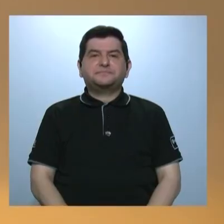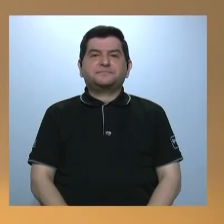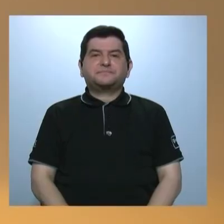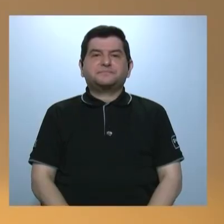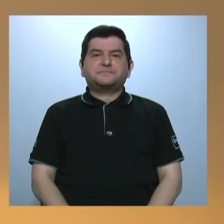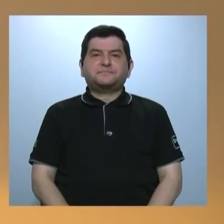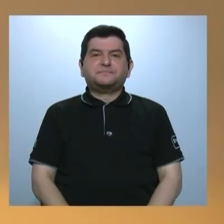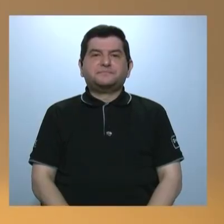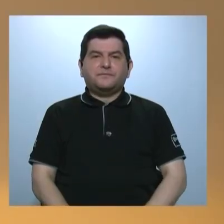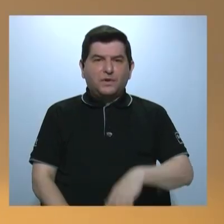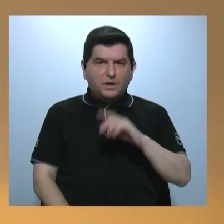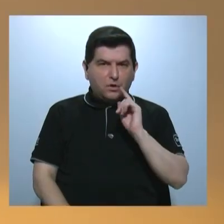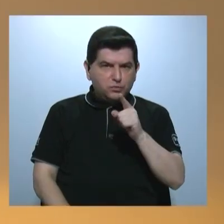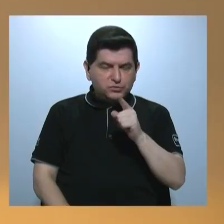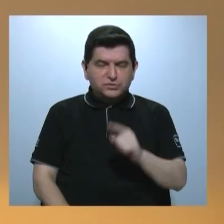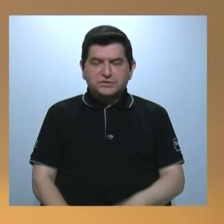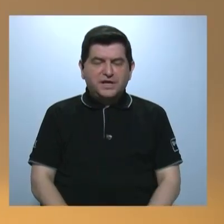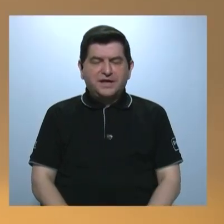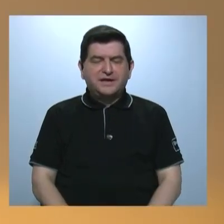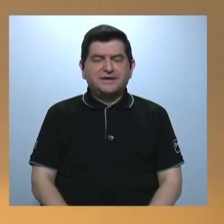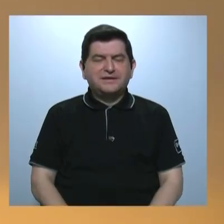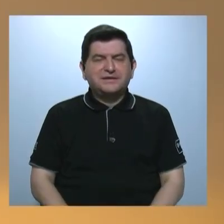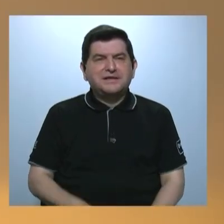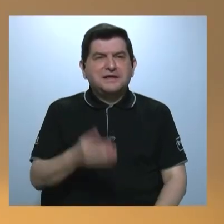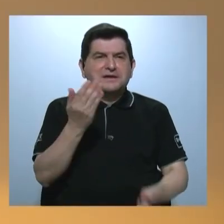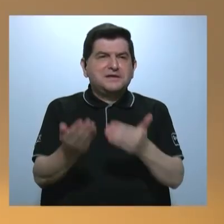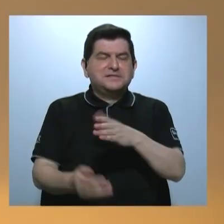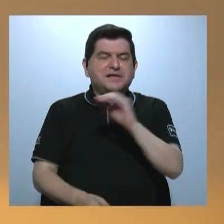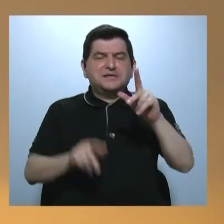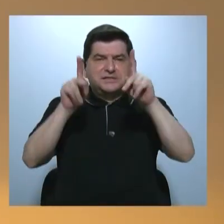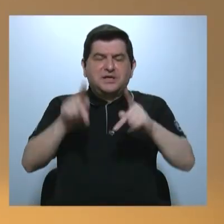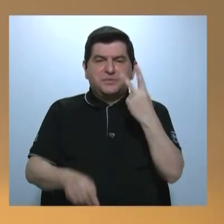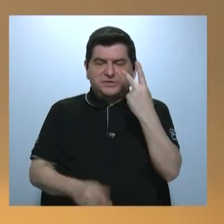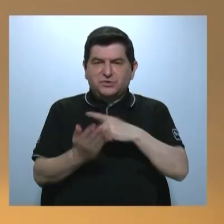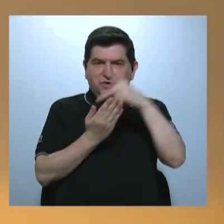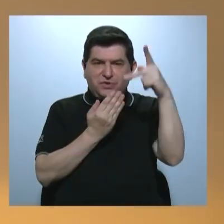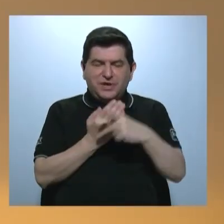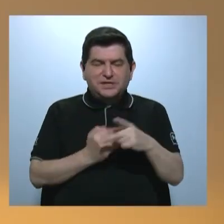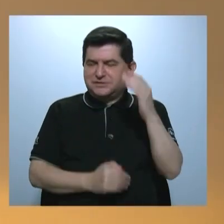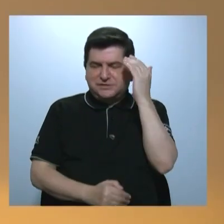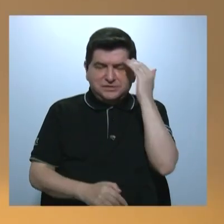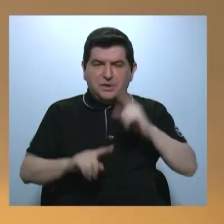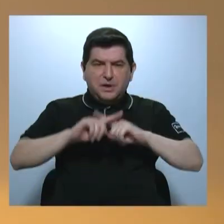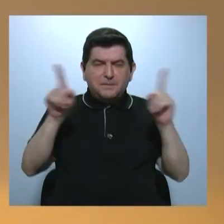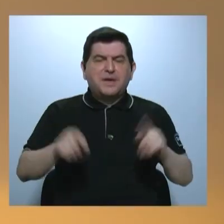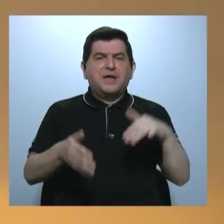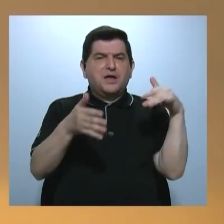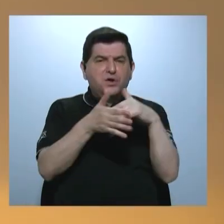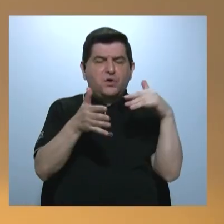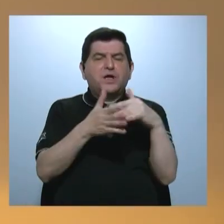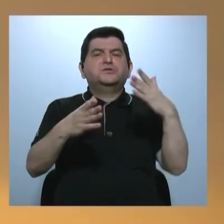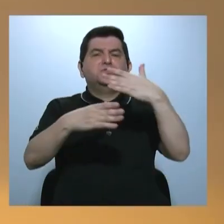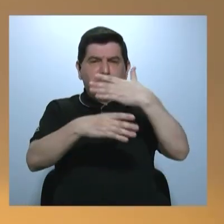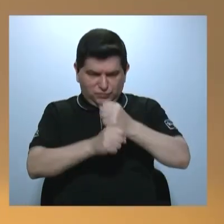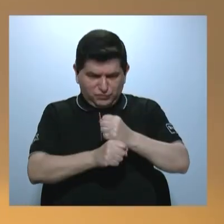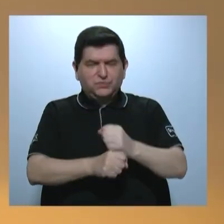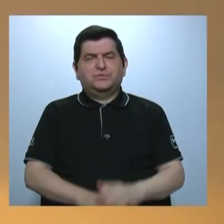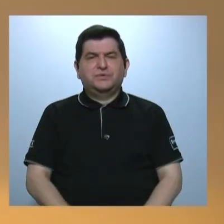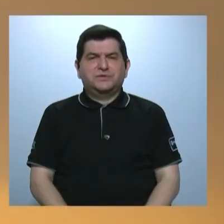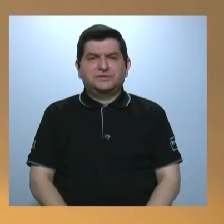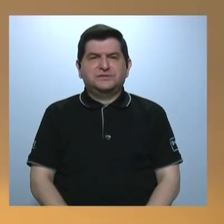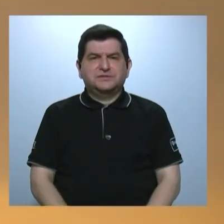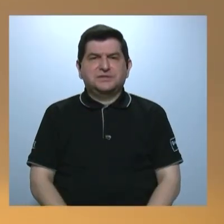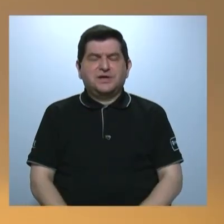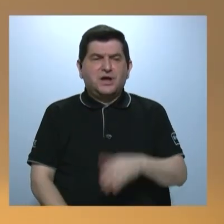No está usted para saberlo, ni la teleaudiencia menos, pero en un estudio que hicimos de por qué